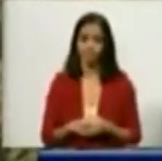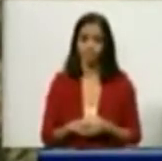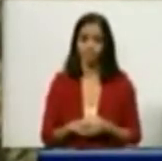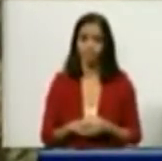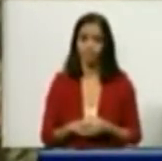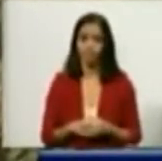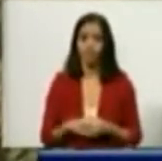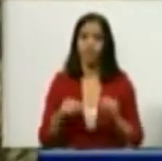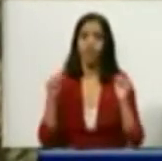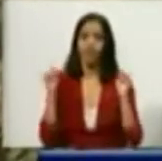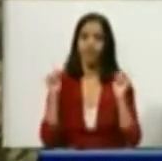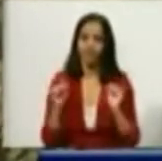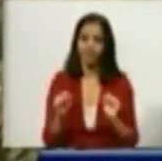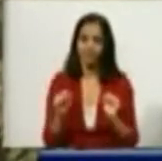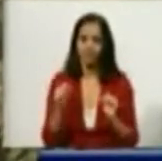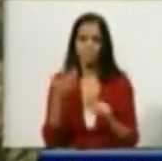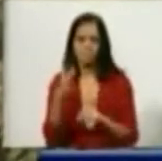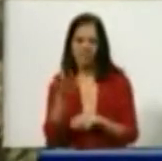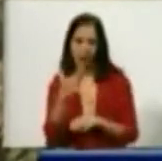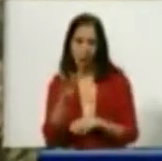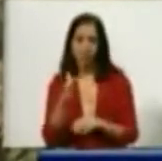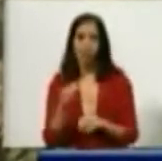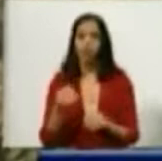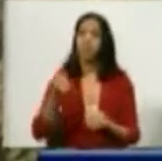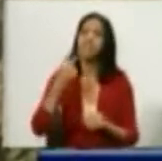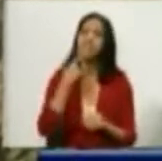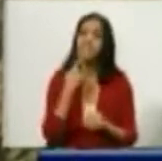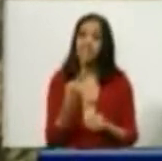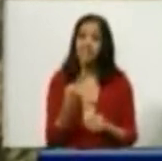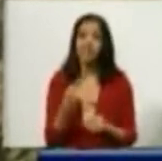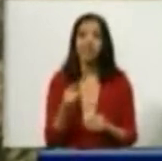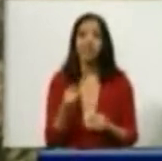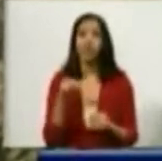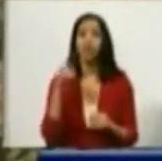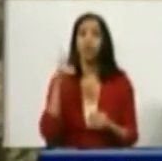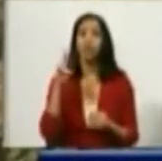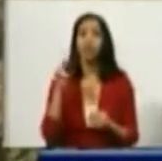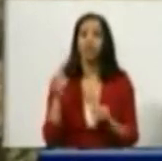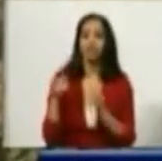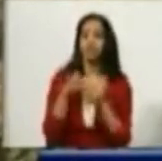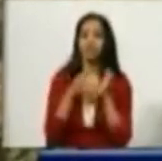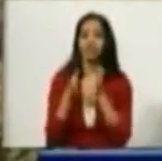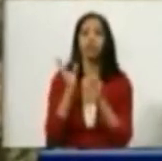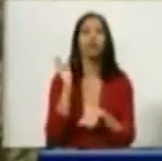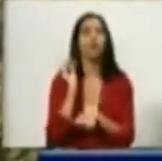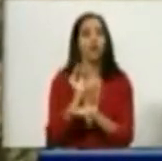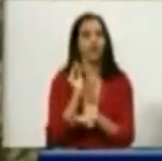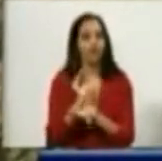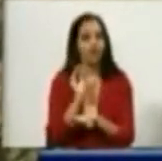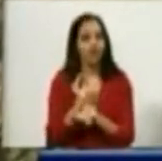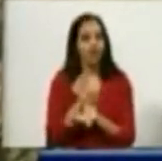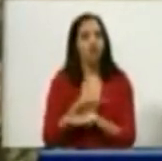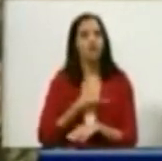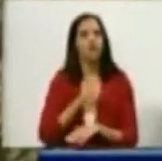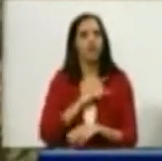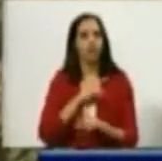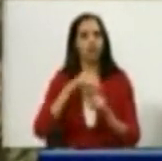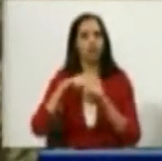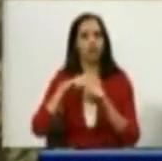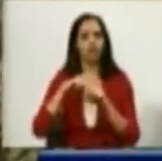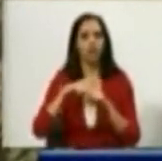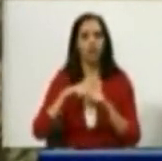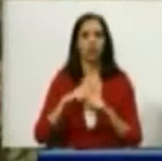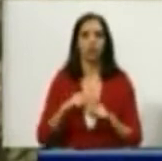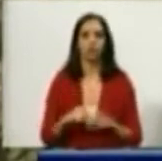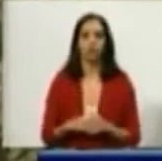Así es más o menos que él diga que Duque tiene que enderezar cuidado esos son expertos en falsos positivos